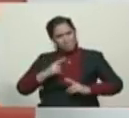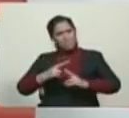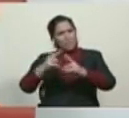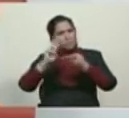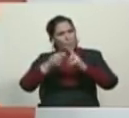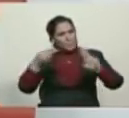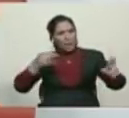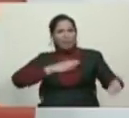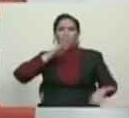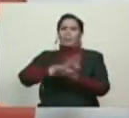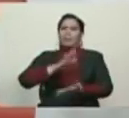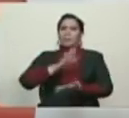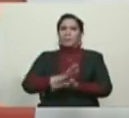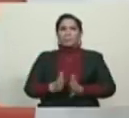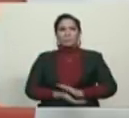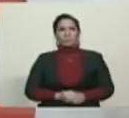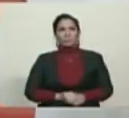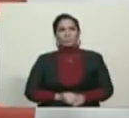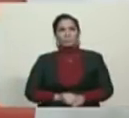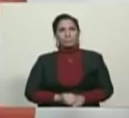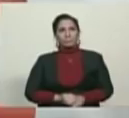quiere tranquilidad.